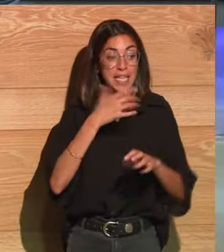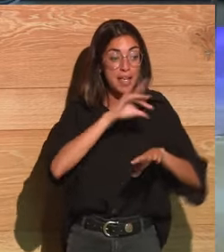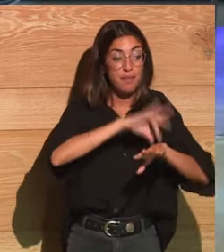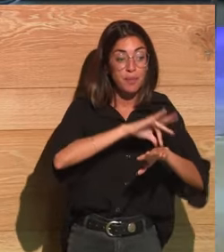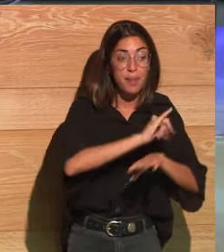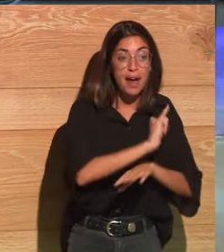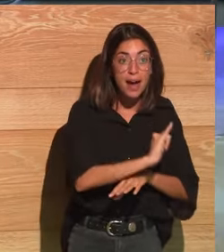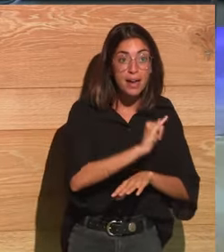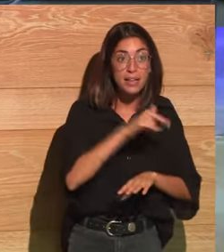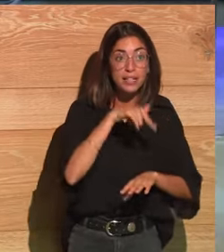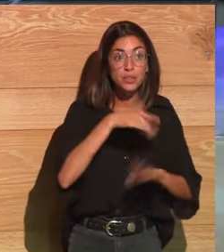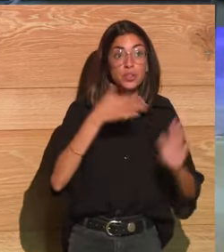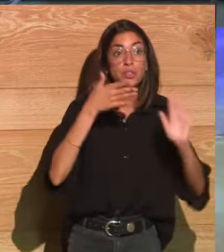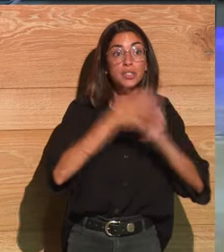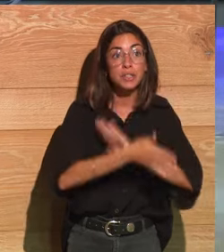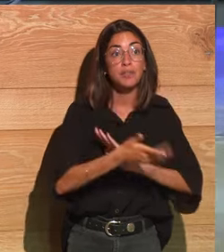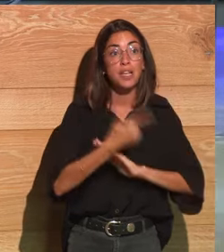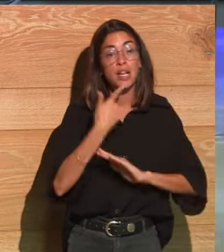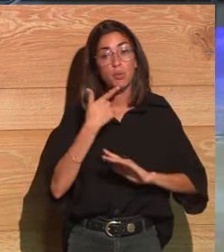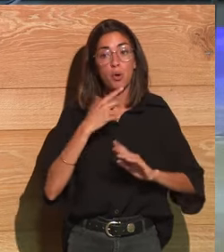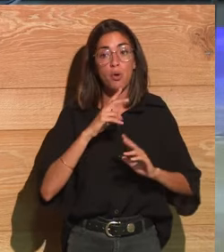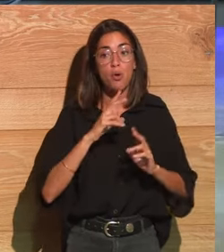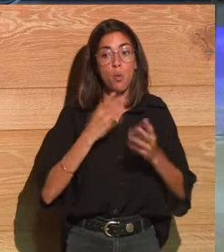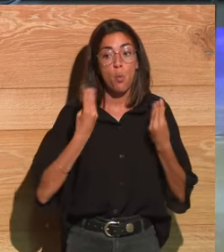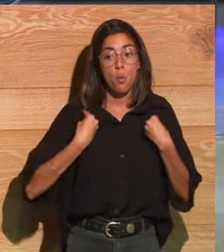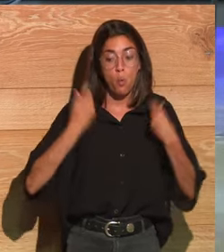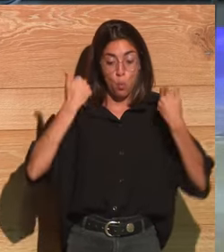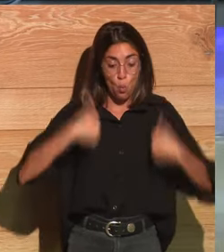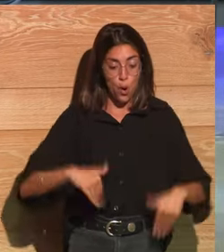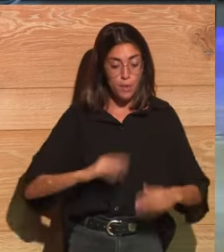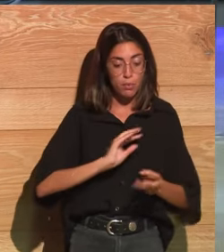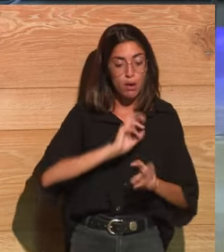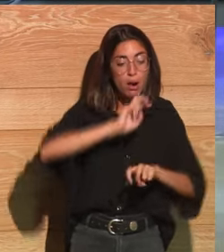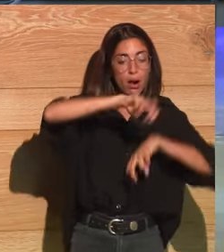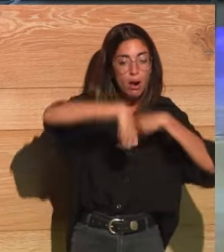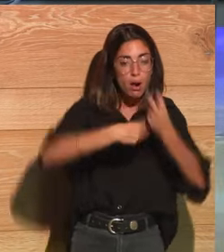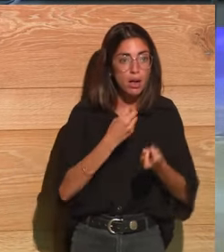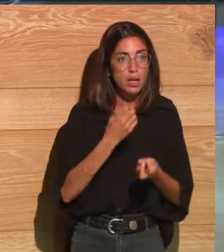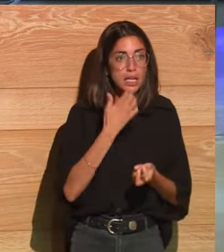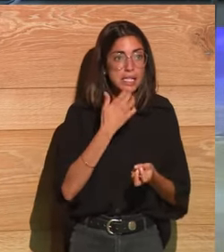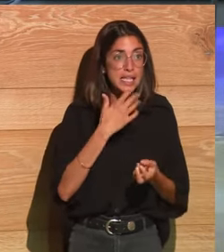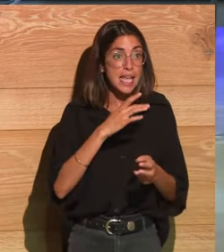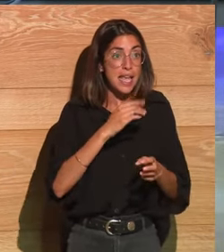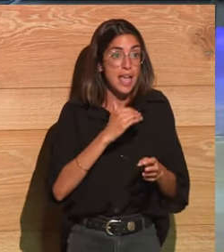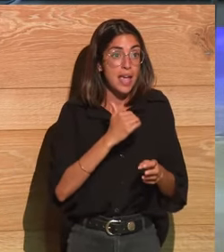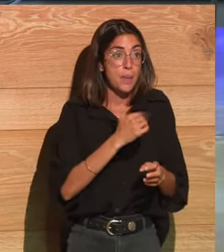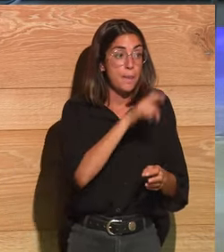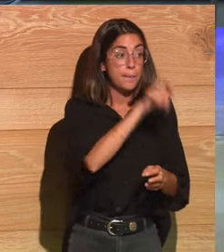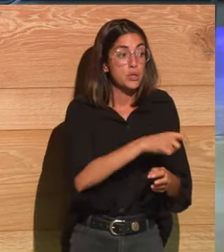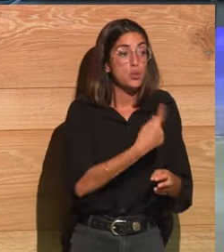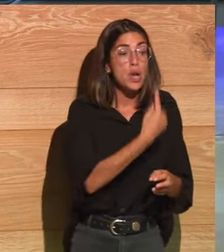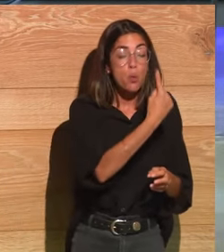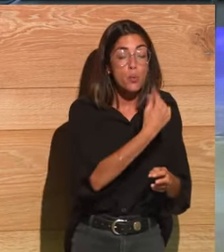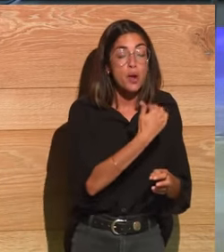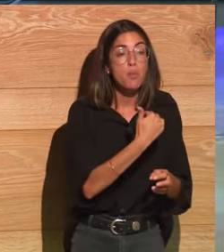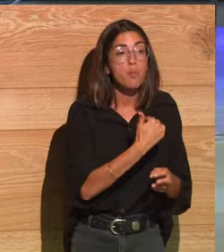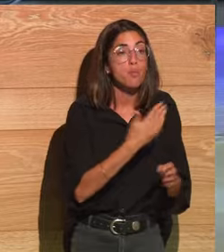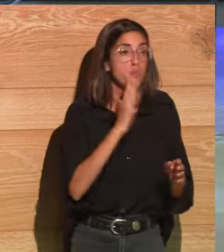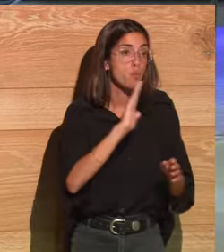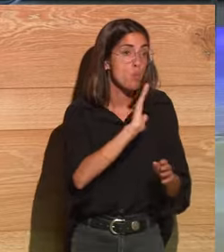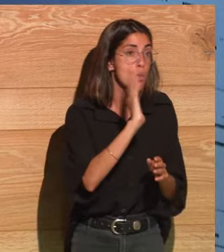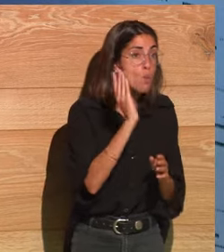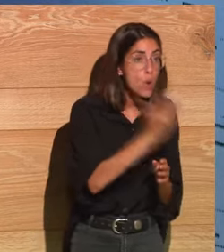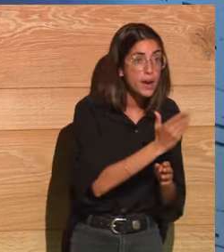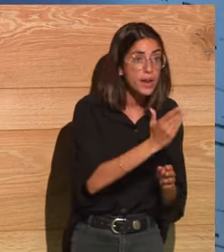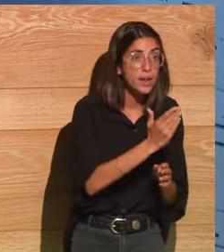son los signos de intento de regeneración del cuerpo. Una persona que se muere de una causa inmediata y fulminante no deja marca. Es decir,